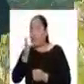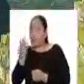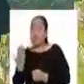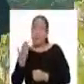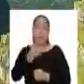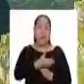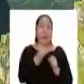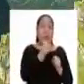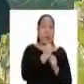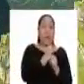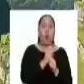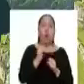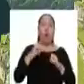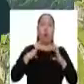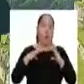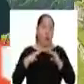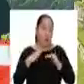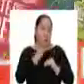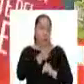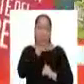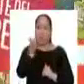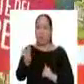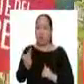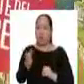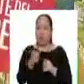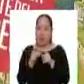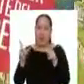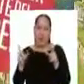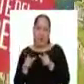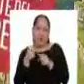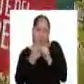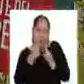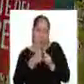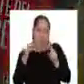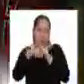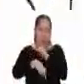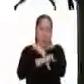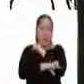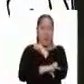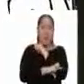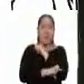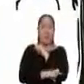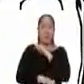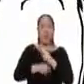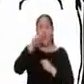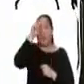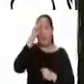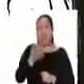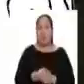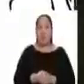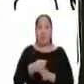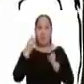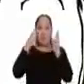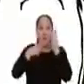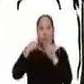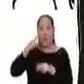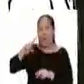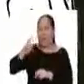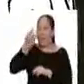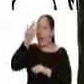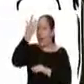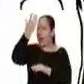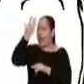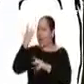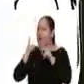las vacaciones puedas irte de viaje a cualquier parte del Perú. Pero ahora veamos cómo eran las primeras redes viales